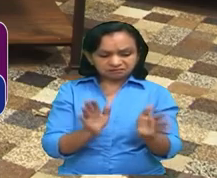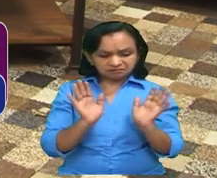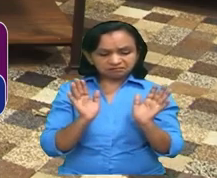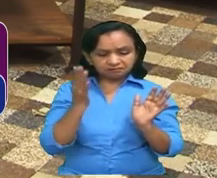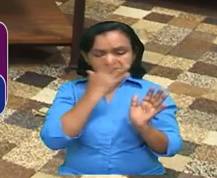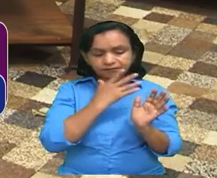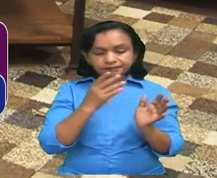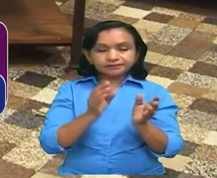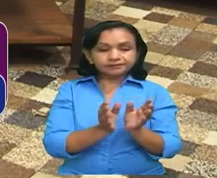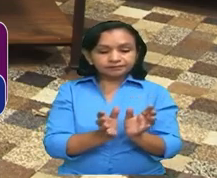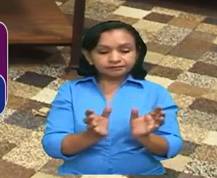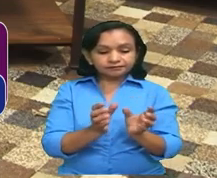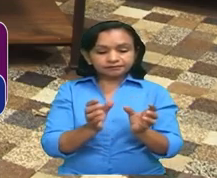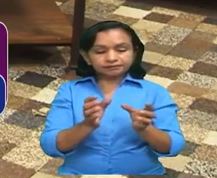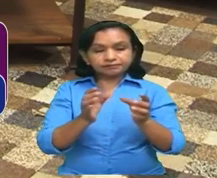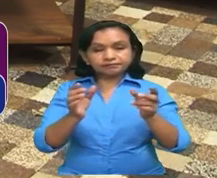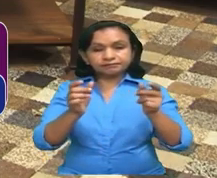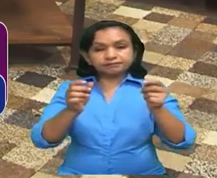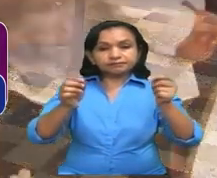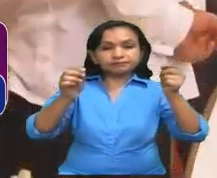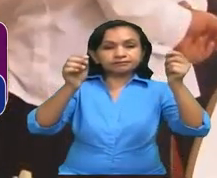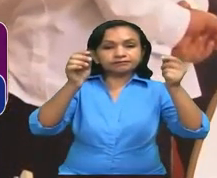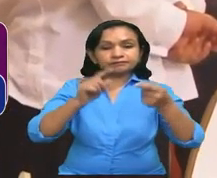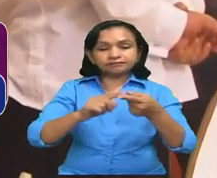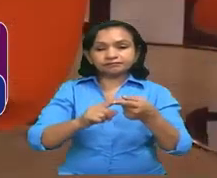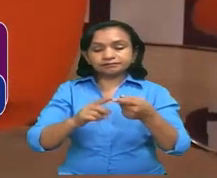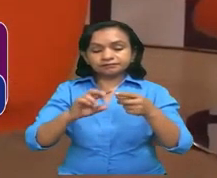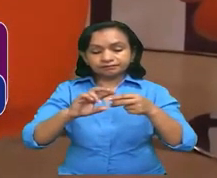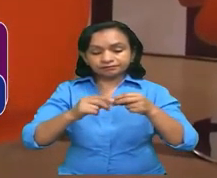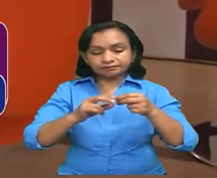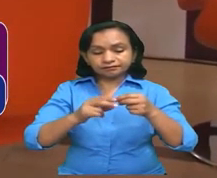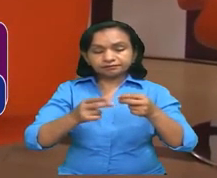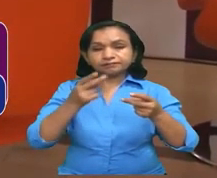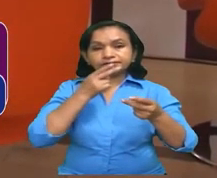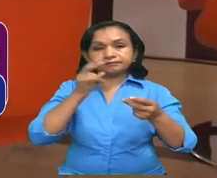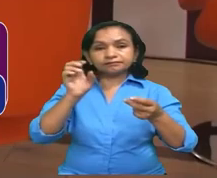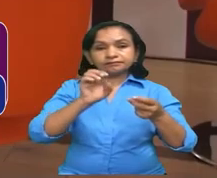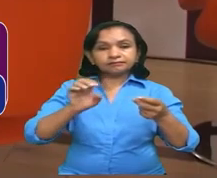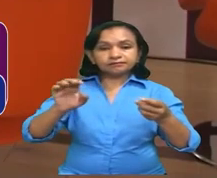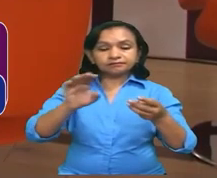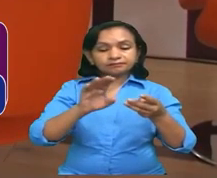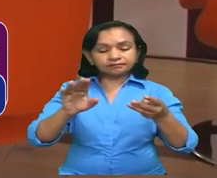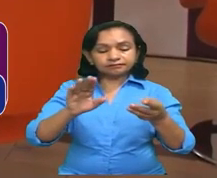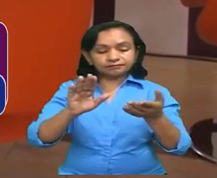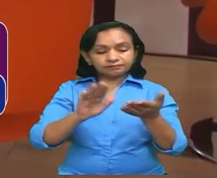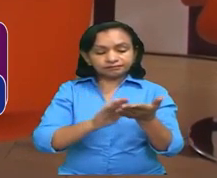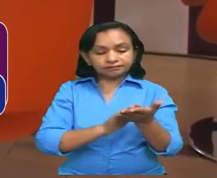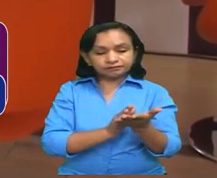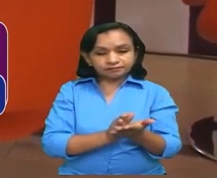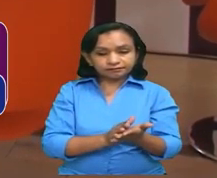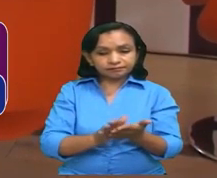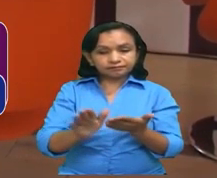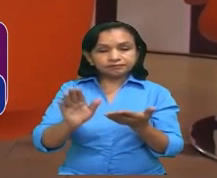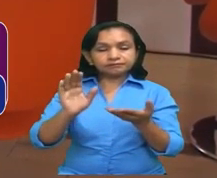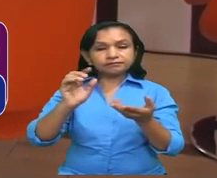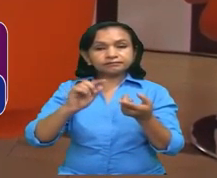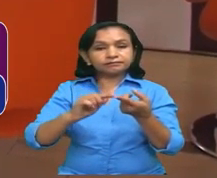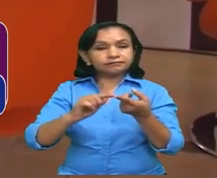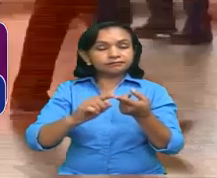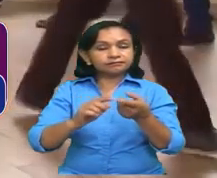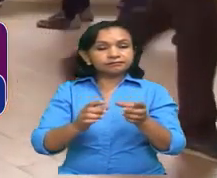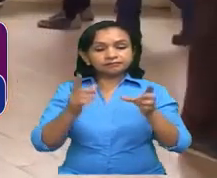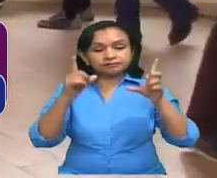que ellos estaban exponiendo el día de la feria, o el tema del barro, llevaron su torno, cómo moldean ellos esa pieza de barro que empieza